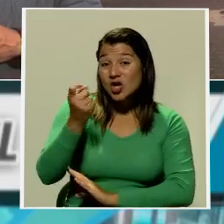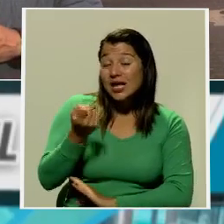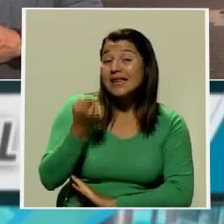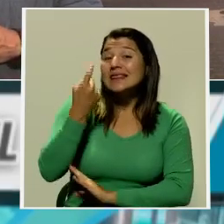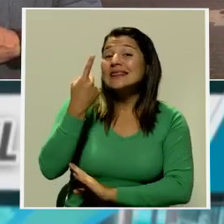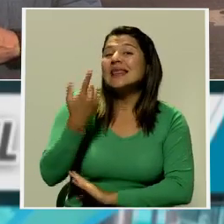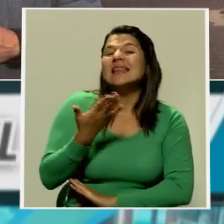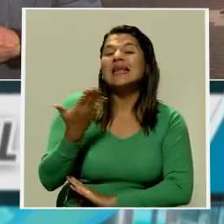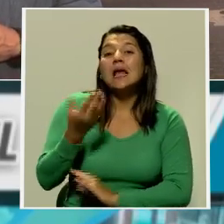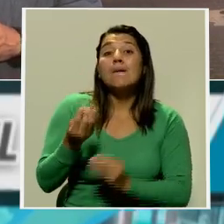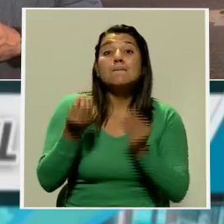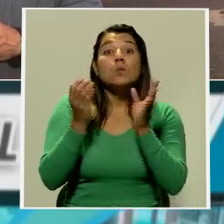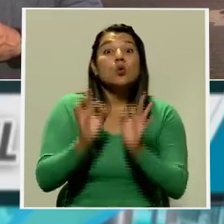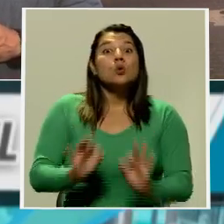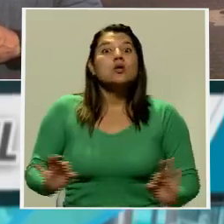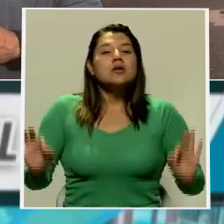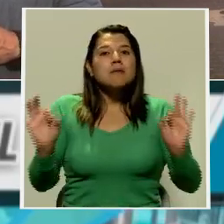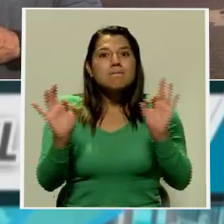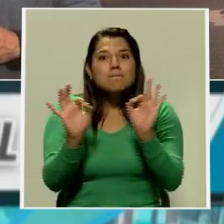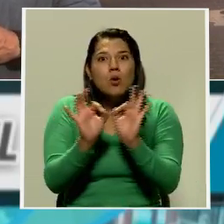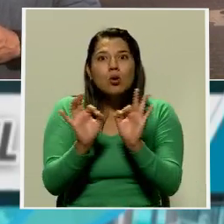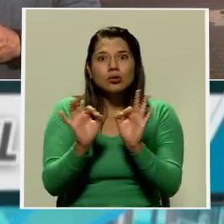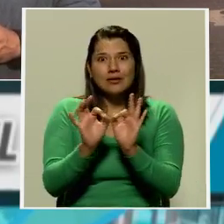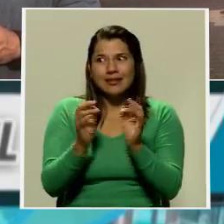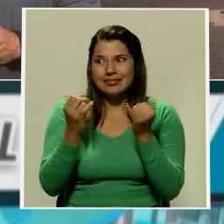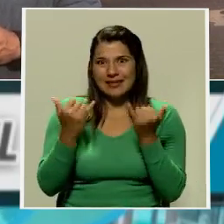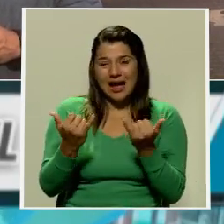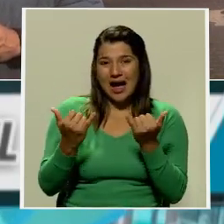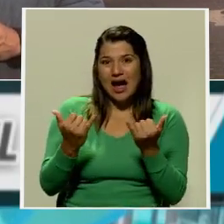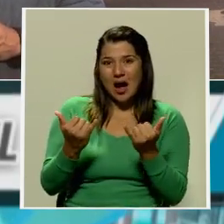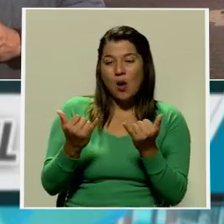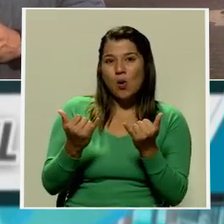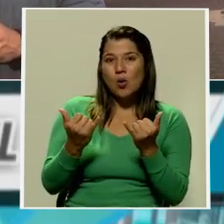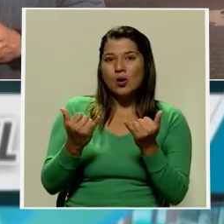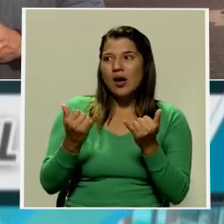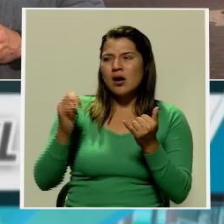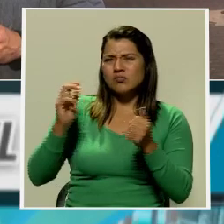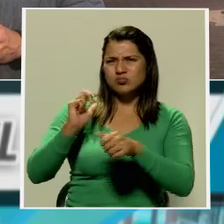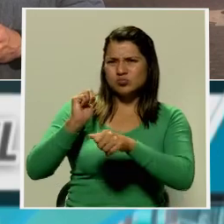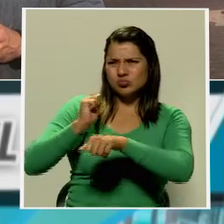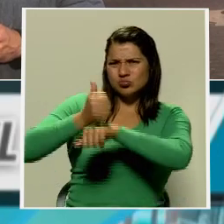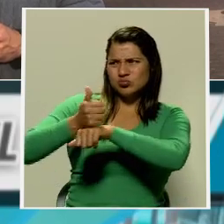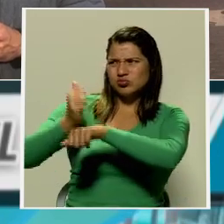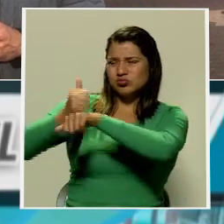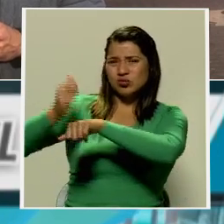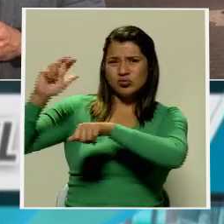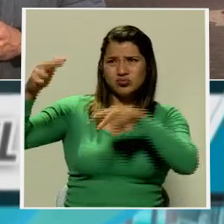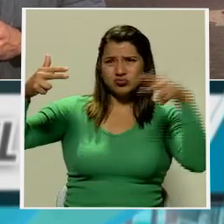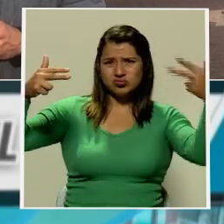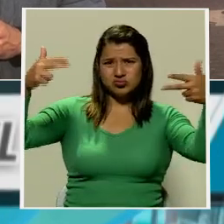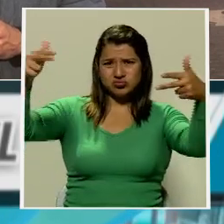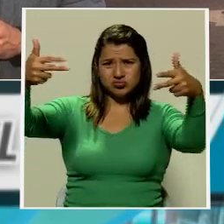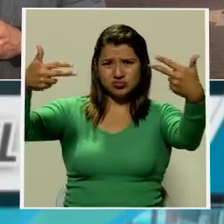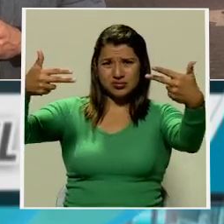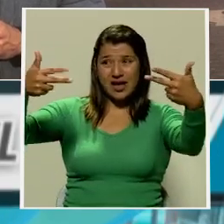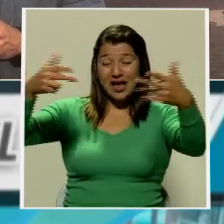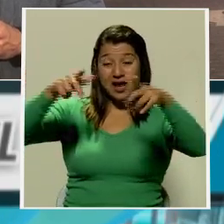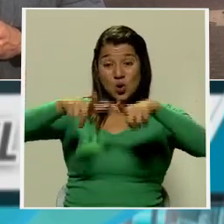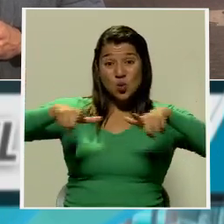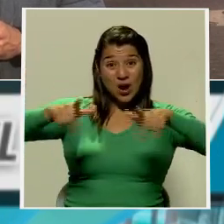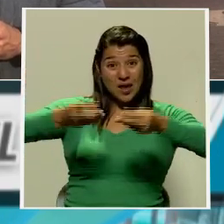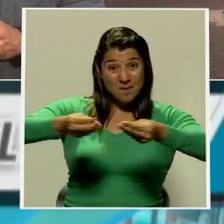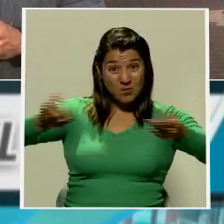importancia que han cobrado las cámaras públicas, las cámaras de vigilancia en espacios públicos a la hora de